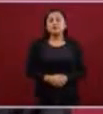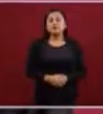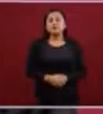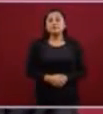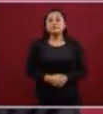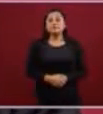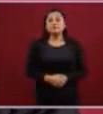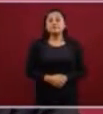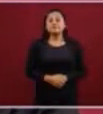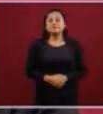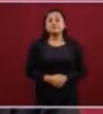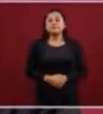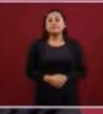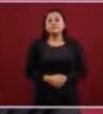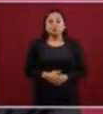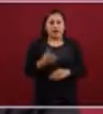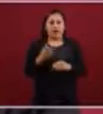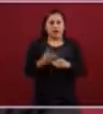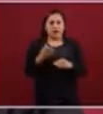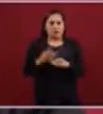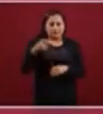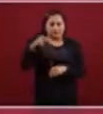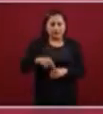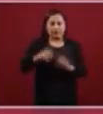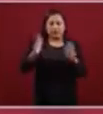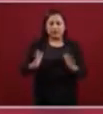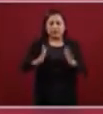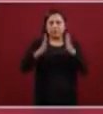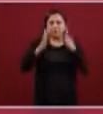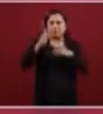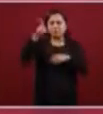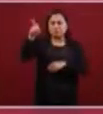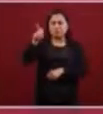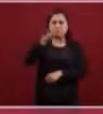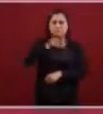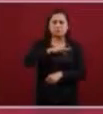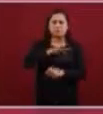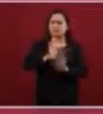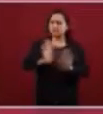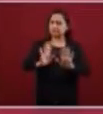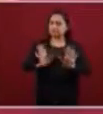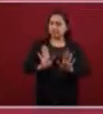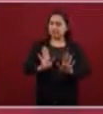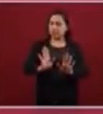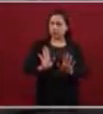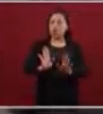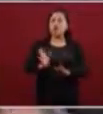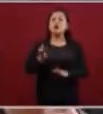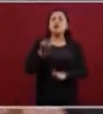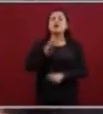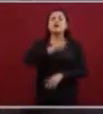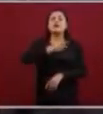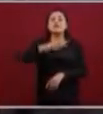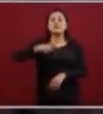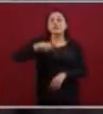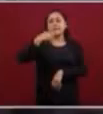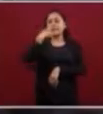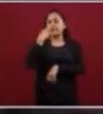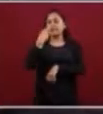no podemos precipitarnos, tenemos que ser responsables. Entonces, esto no quiere